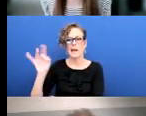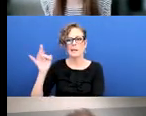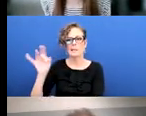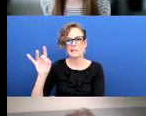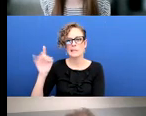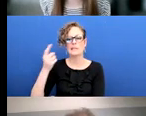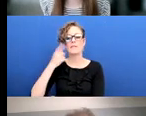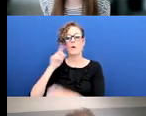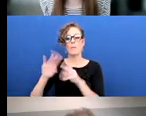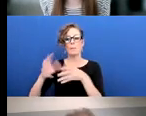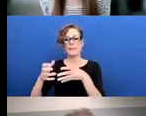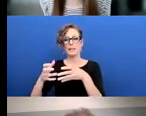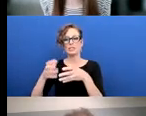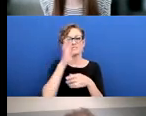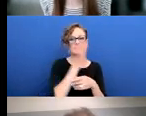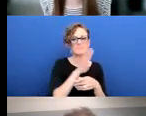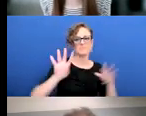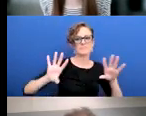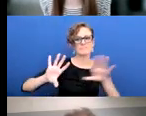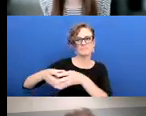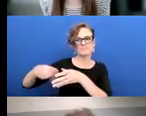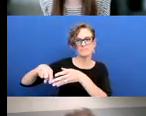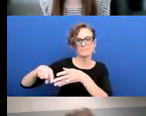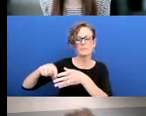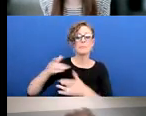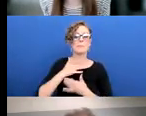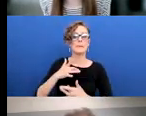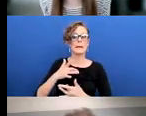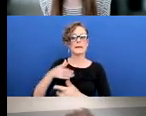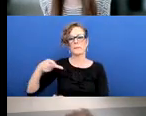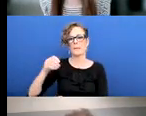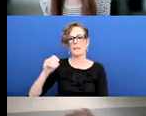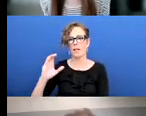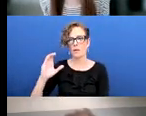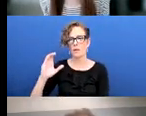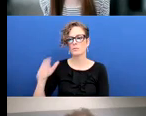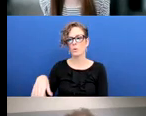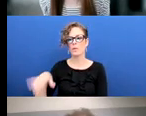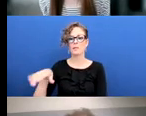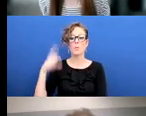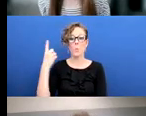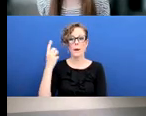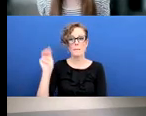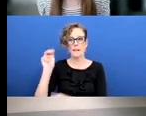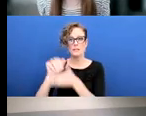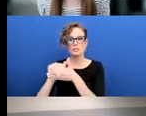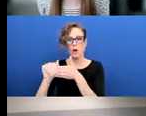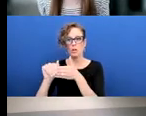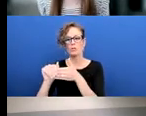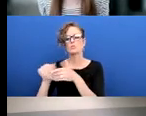Este programa de víctimas de la delincuencia que viene también del Fondo General.